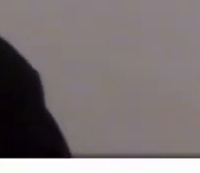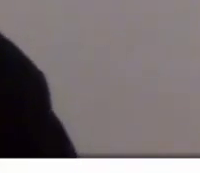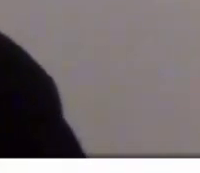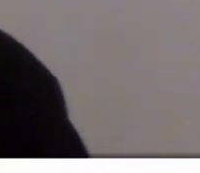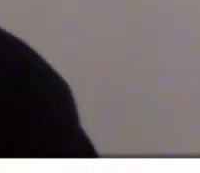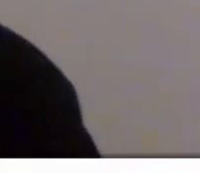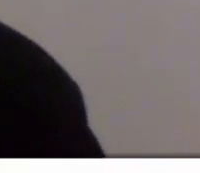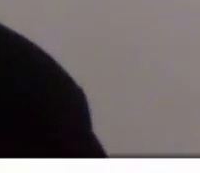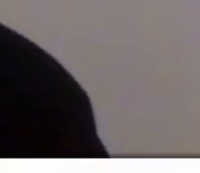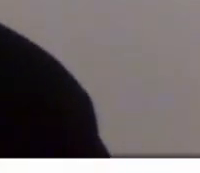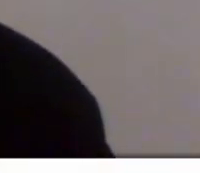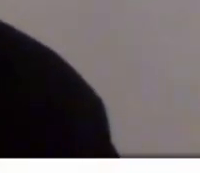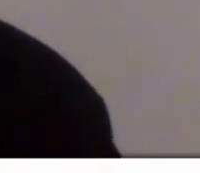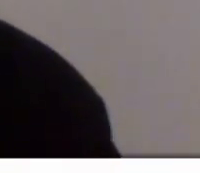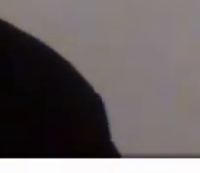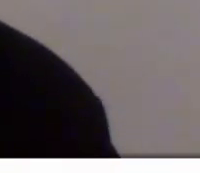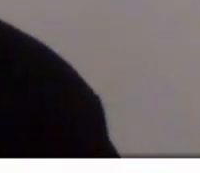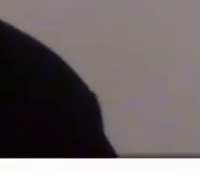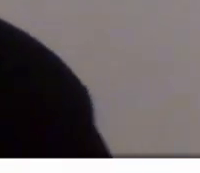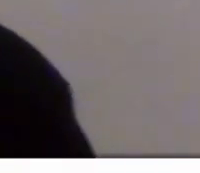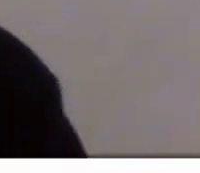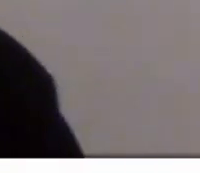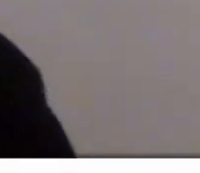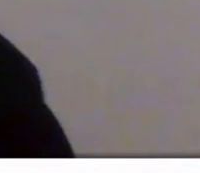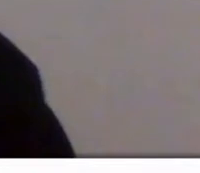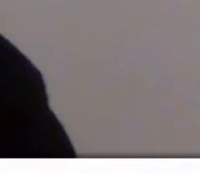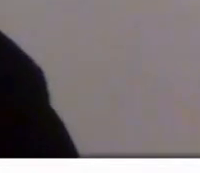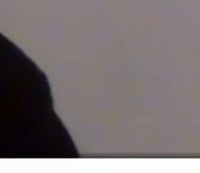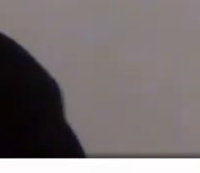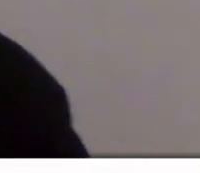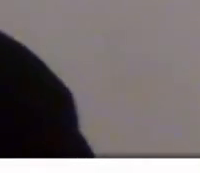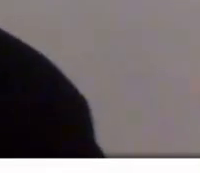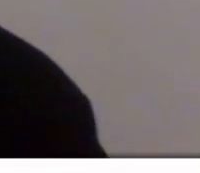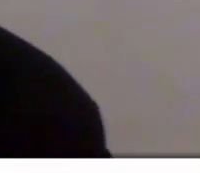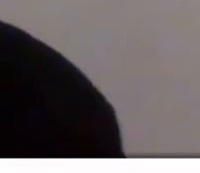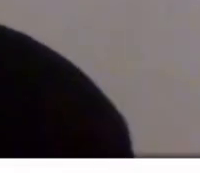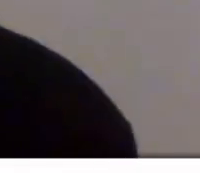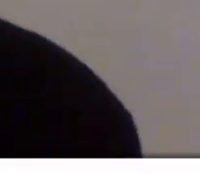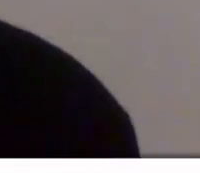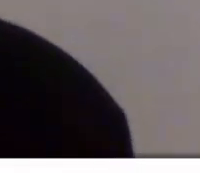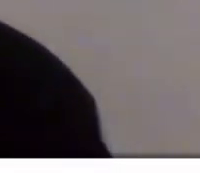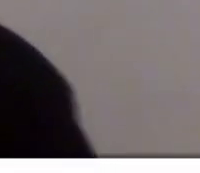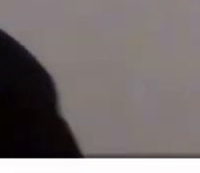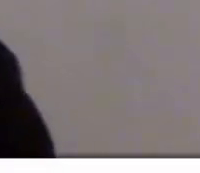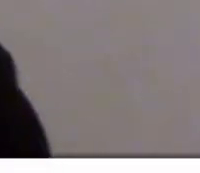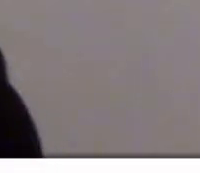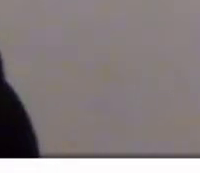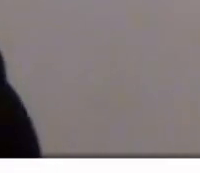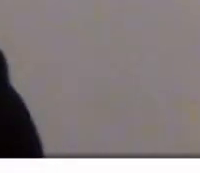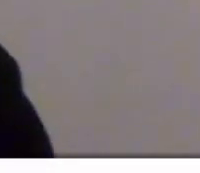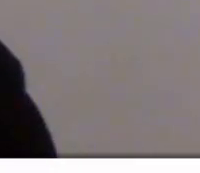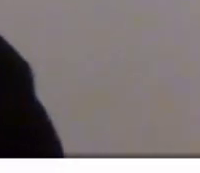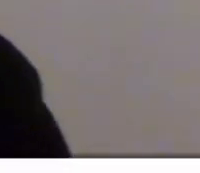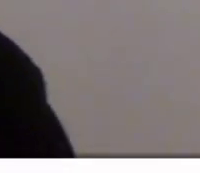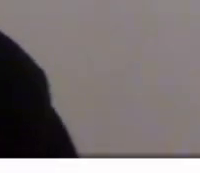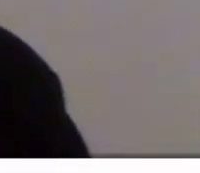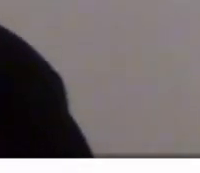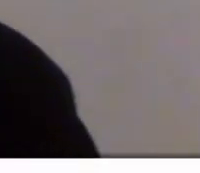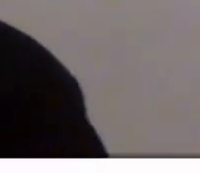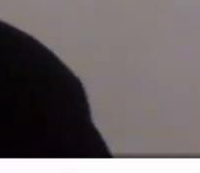lugar que es la Cámara de Diputadas y Diputados de la provincia de Santa Fe. Y hoy más que nunca, por todo lo que se debatió